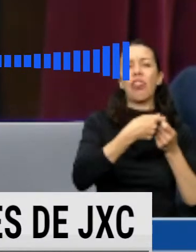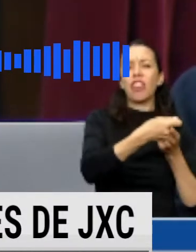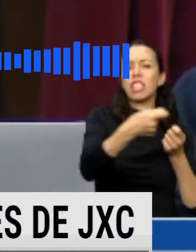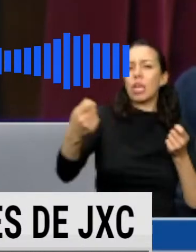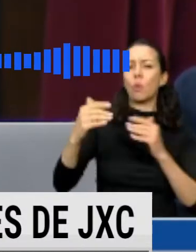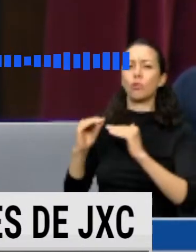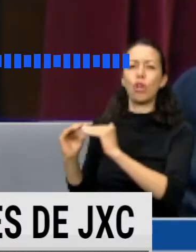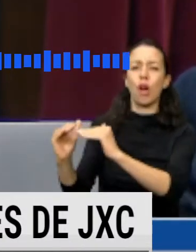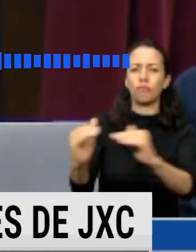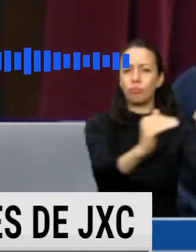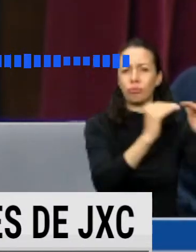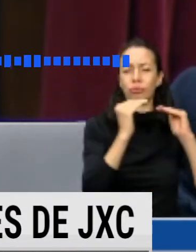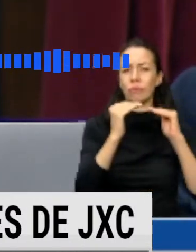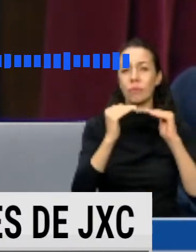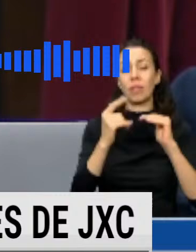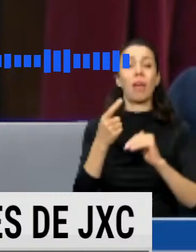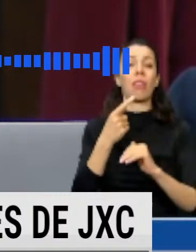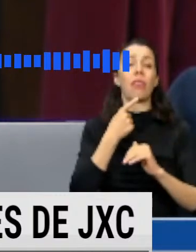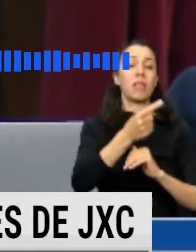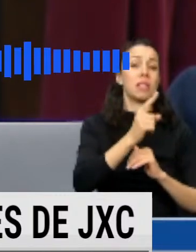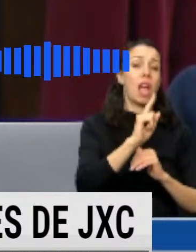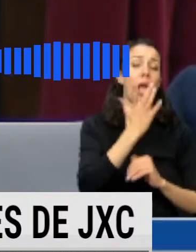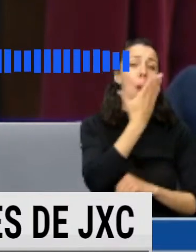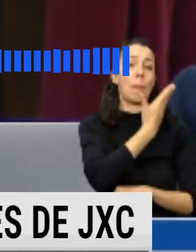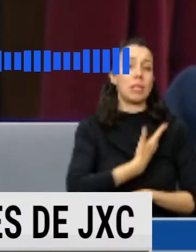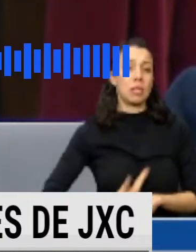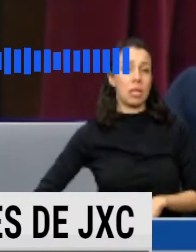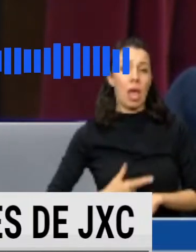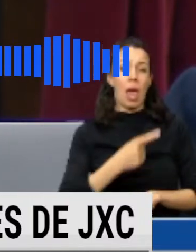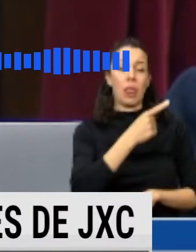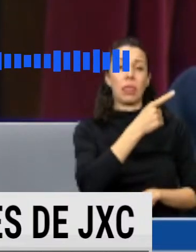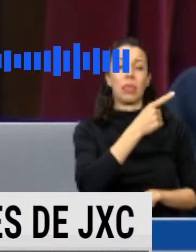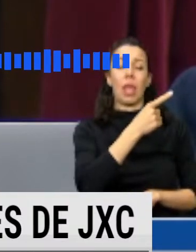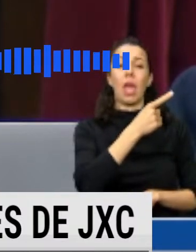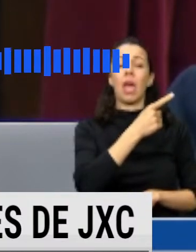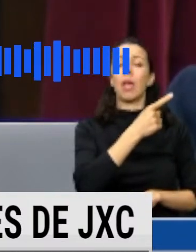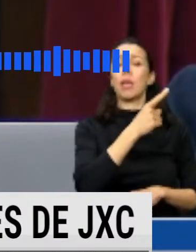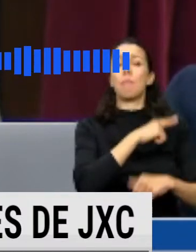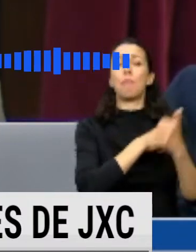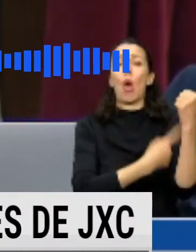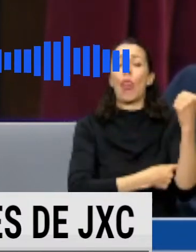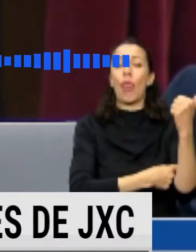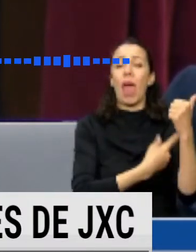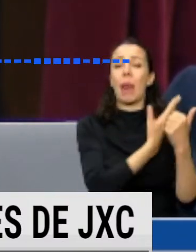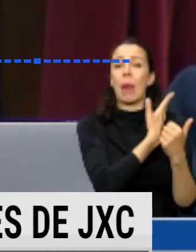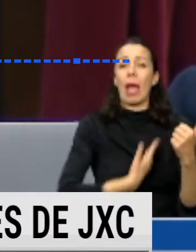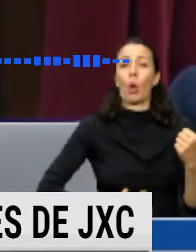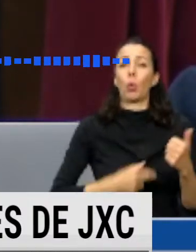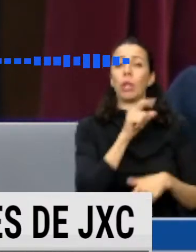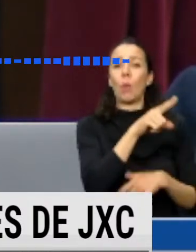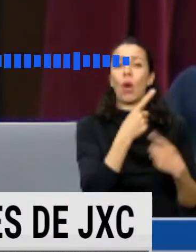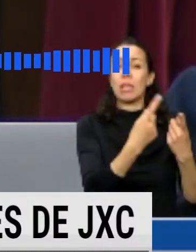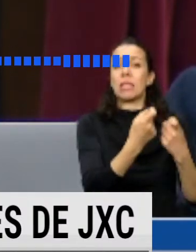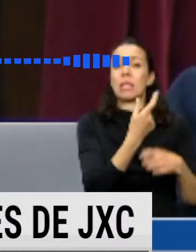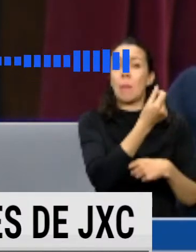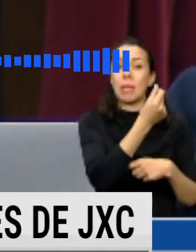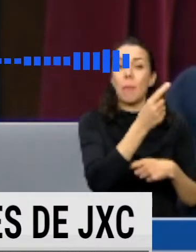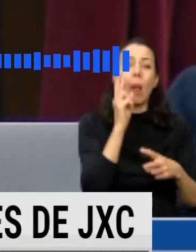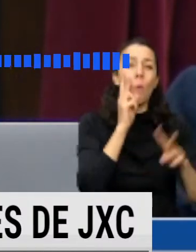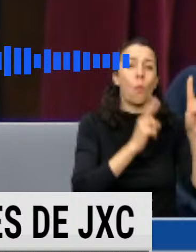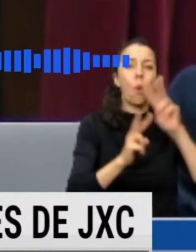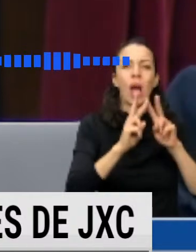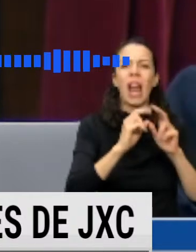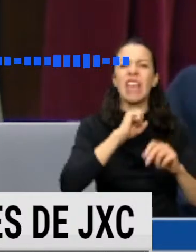la caída de la distribución coparticipativa, y segundo, no saber con qué se van a encontrar, así que lo económico habrá sido lo central. Mire,